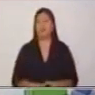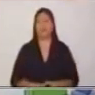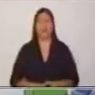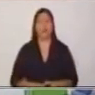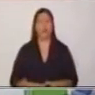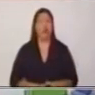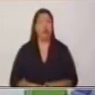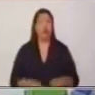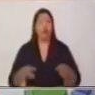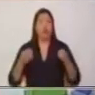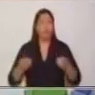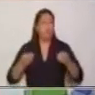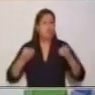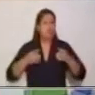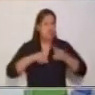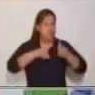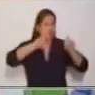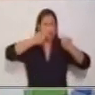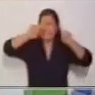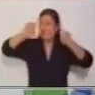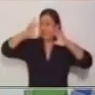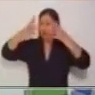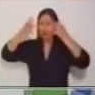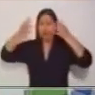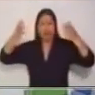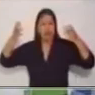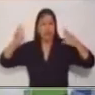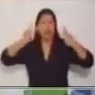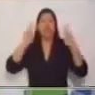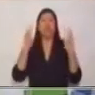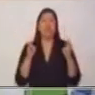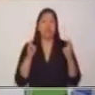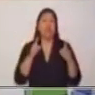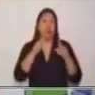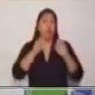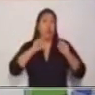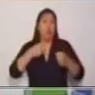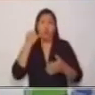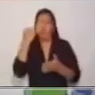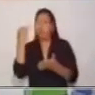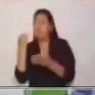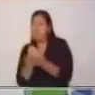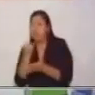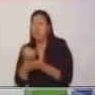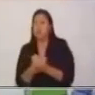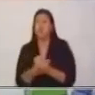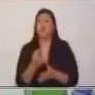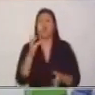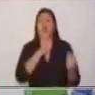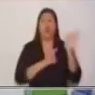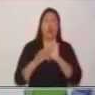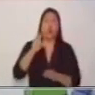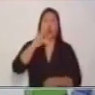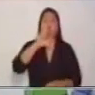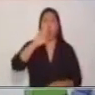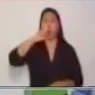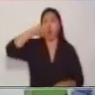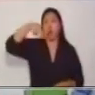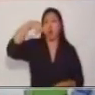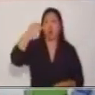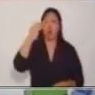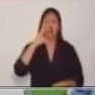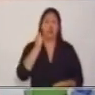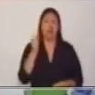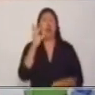Hay una infinidad de temas que puedes abordar en una investigación, en una crónica, en un reportaje, en